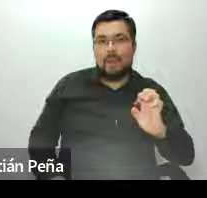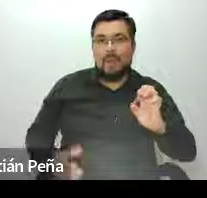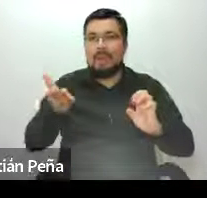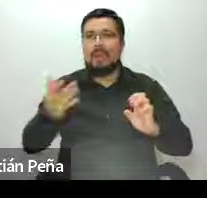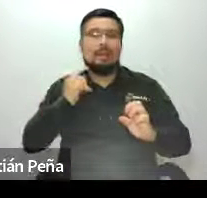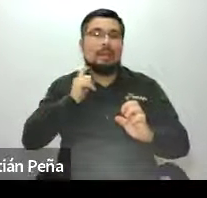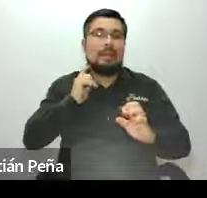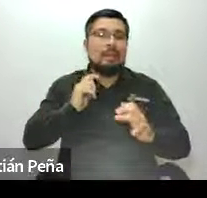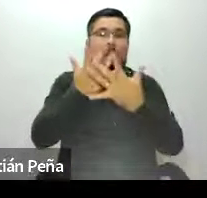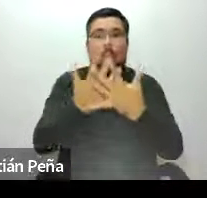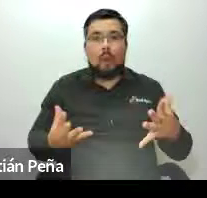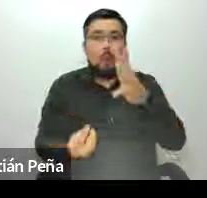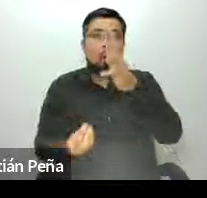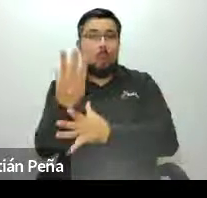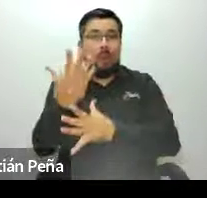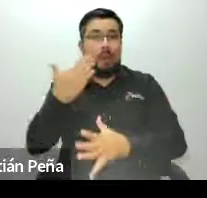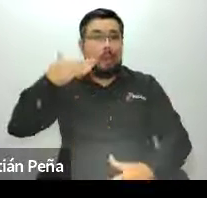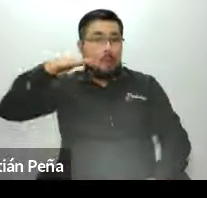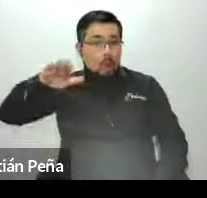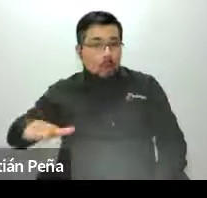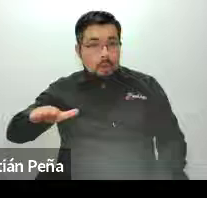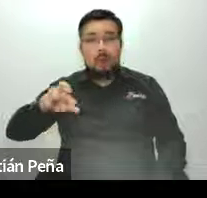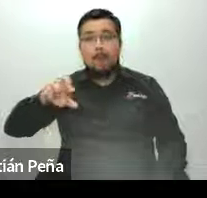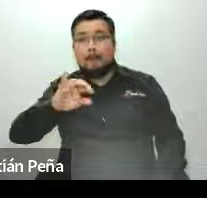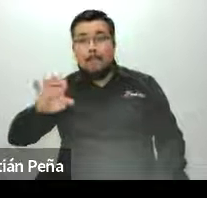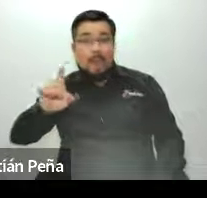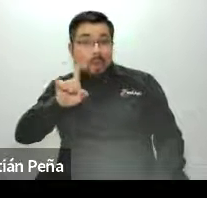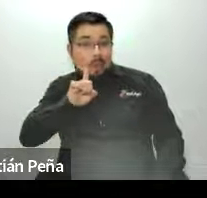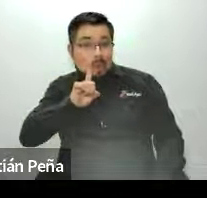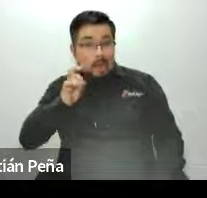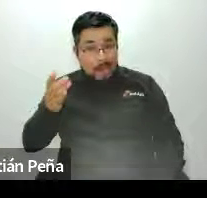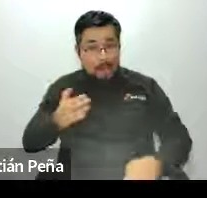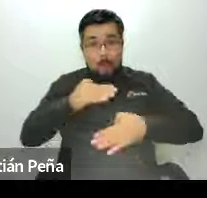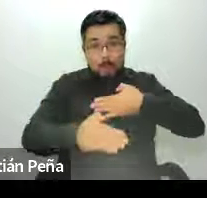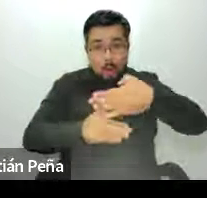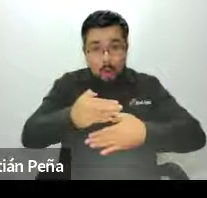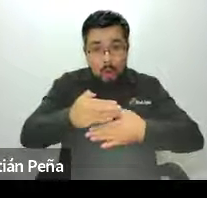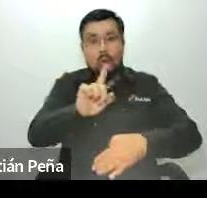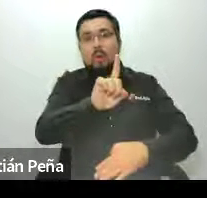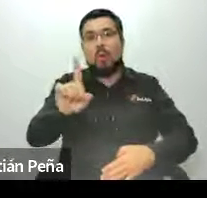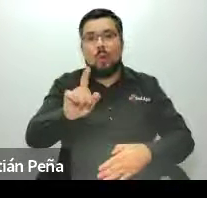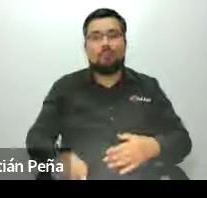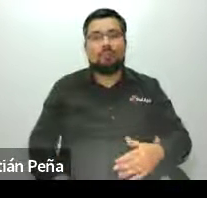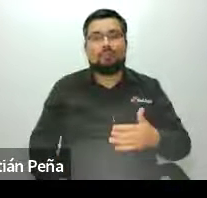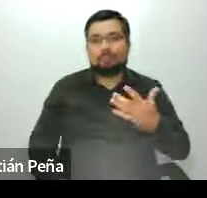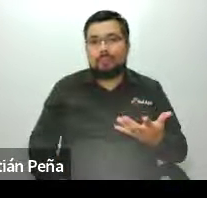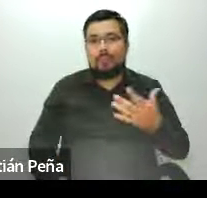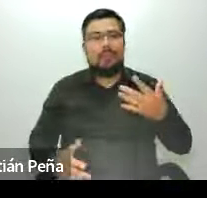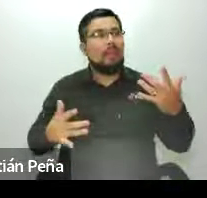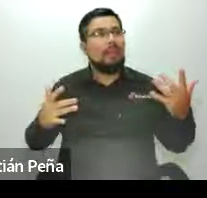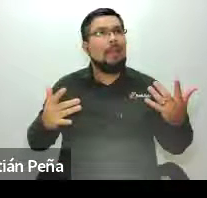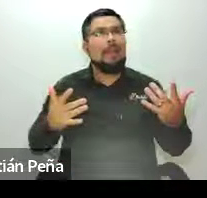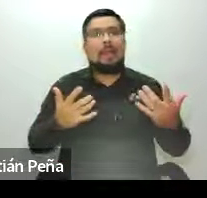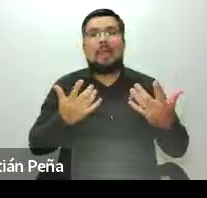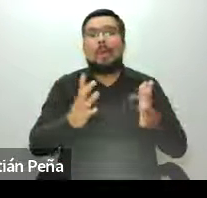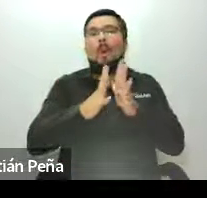PIE. No. Eso no son las progresiones, ¿no? Las progresiones son un referente para la implementación del currículo que te permite tomar